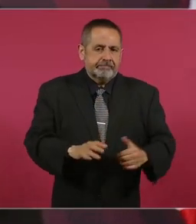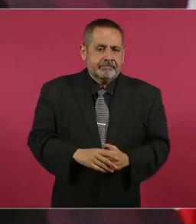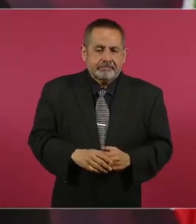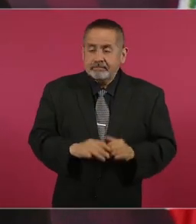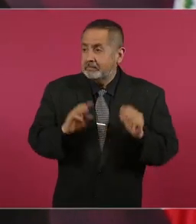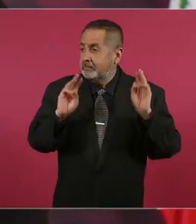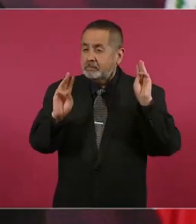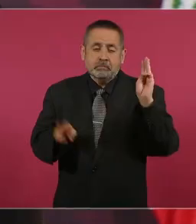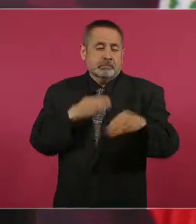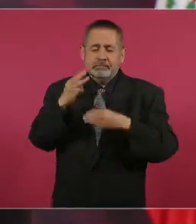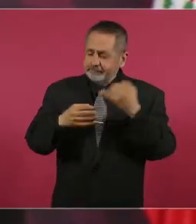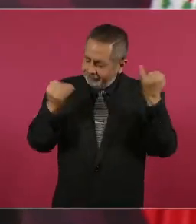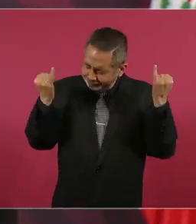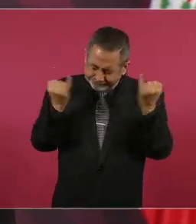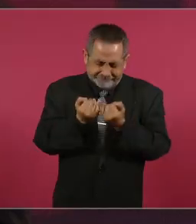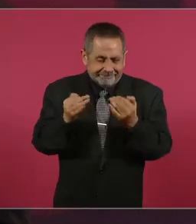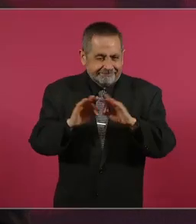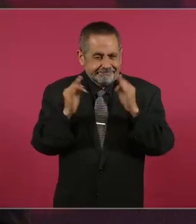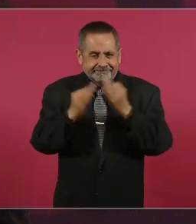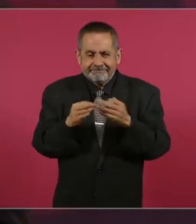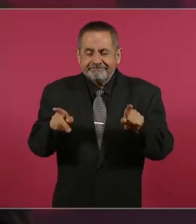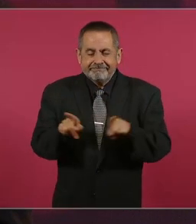En todo el mundo.